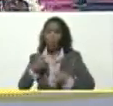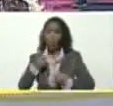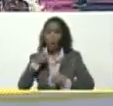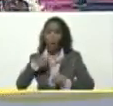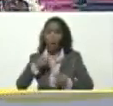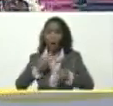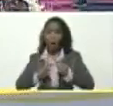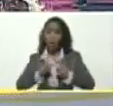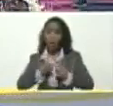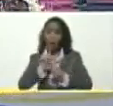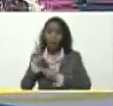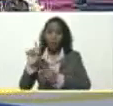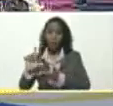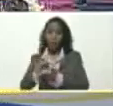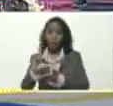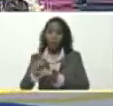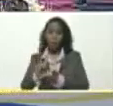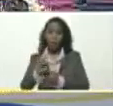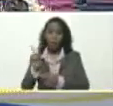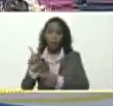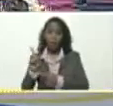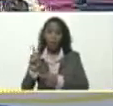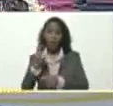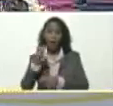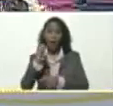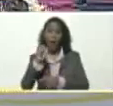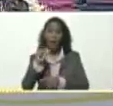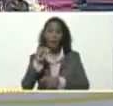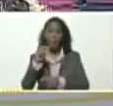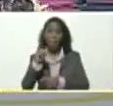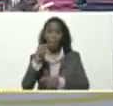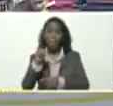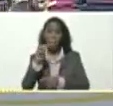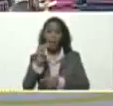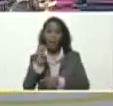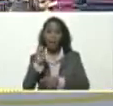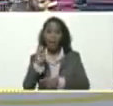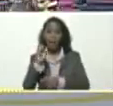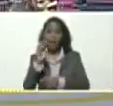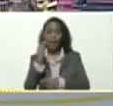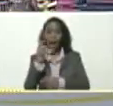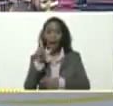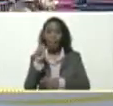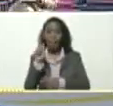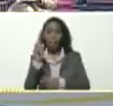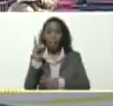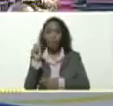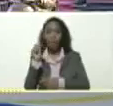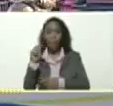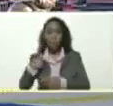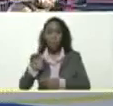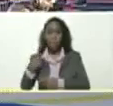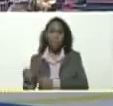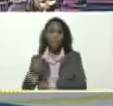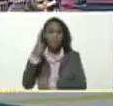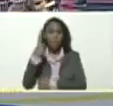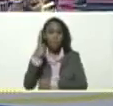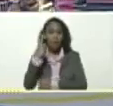algunos de esos, ¿no? De Esmeralda del Rosario Rendón Berríos, Mi primer jardín de